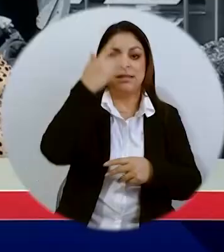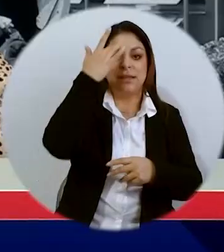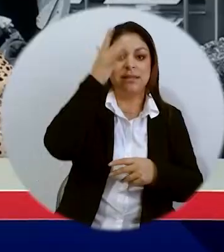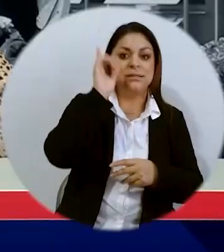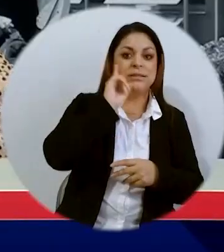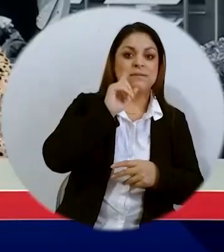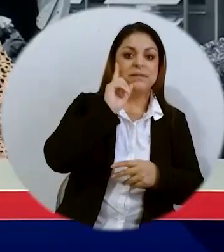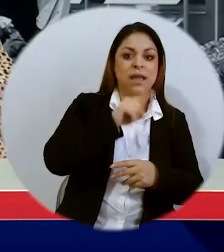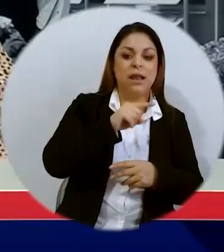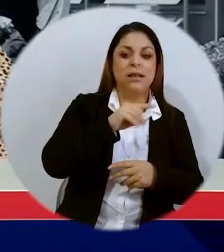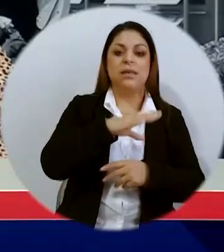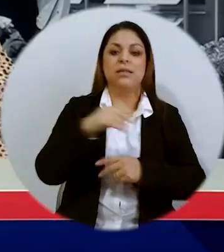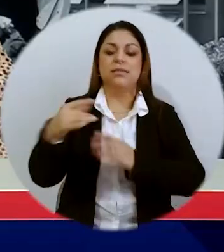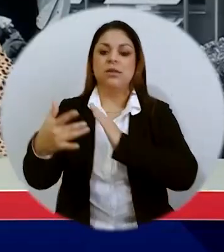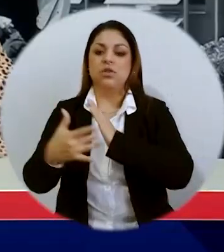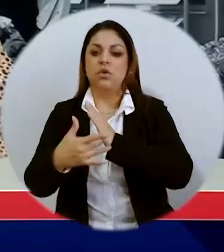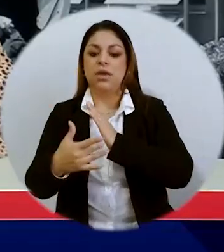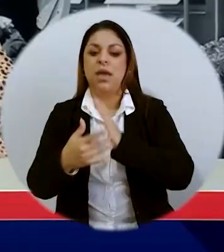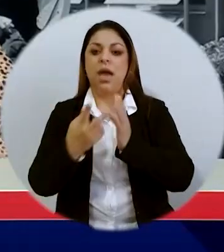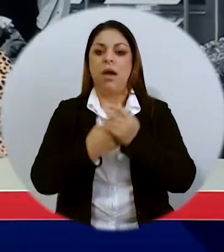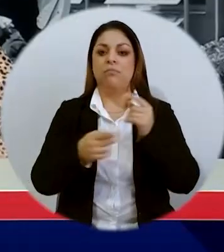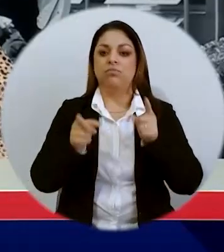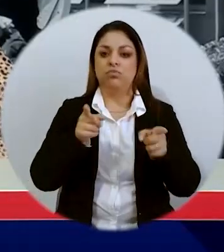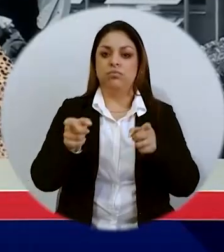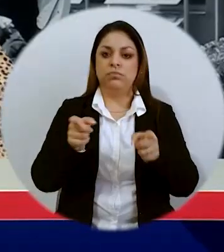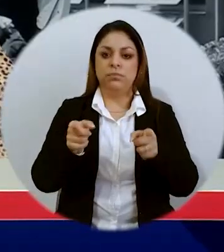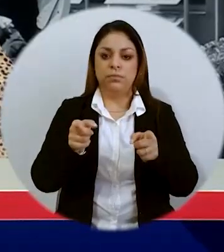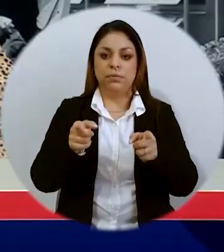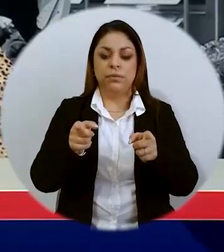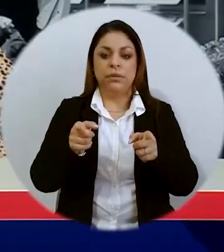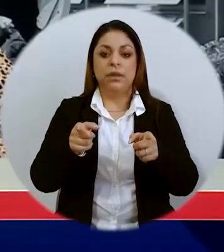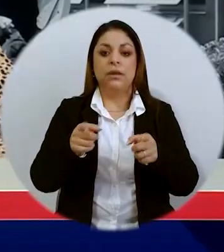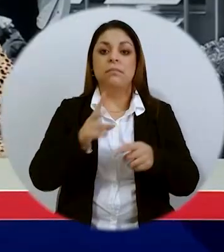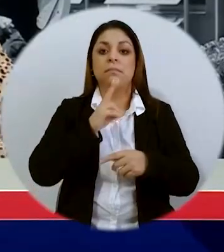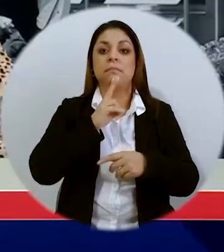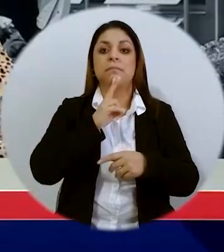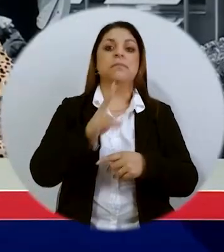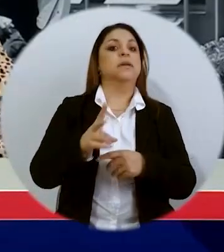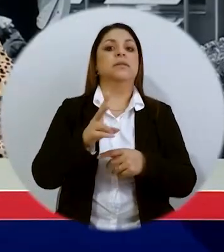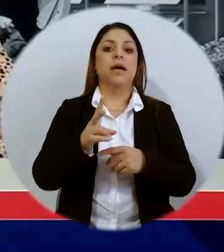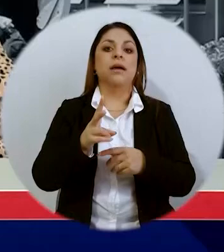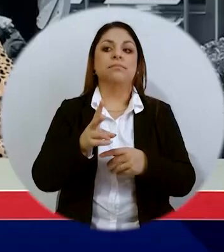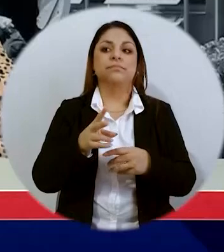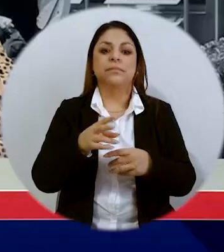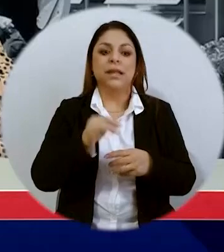tecnología. Una anotación importante es que efectivamente en los últimos 2 años ha crecido